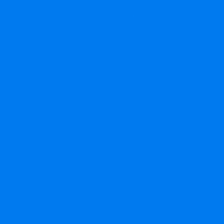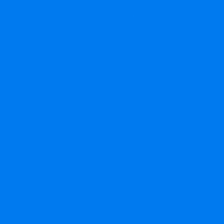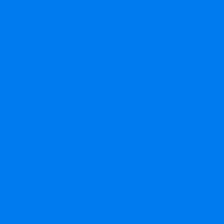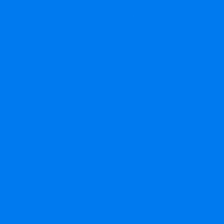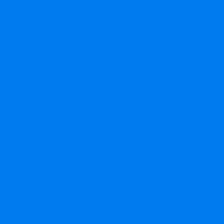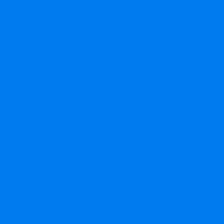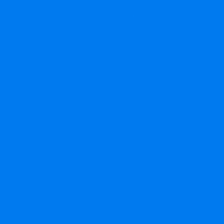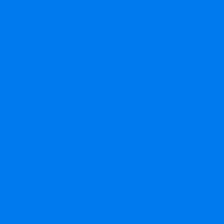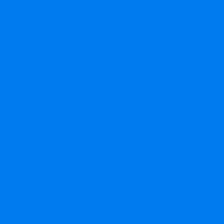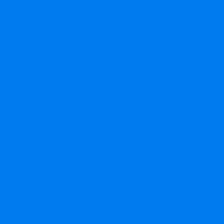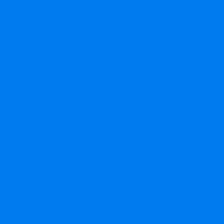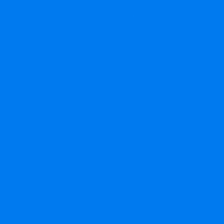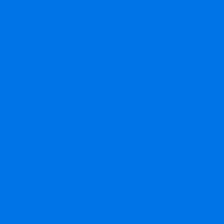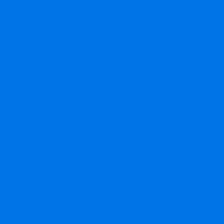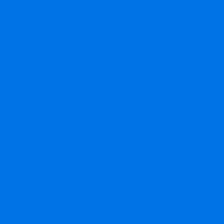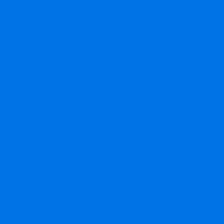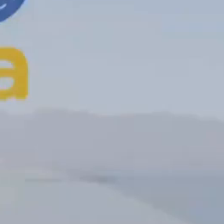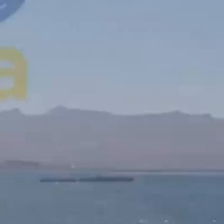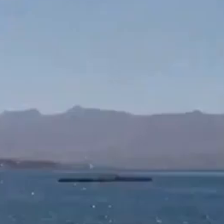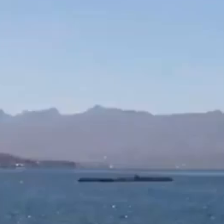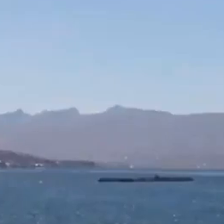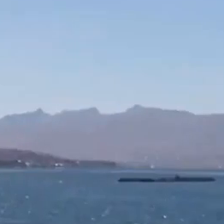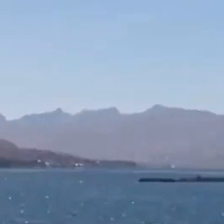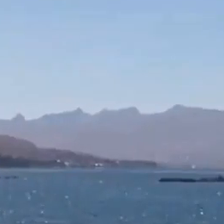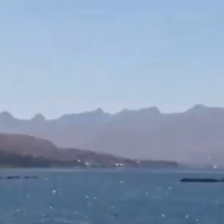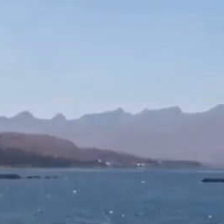Me quedo en casa.